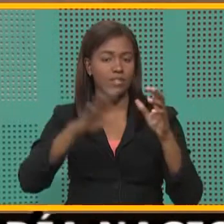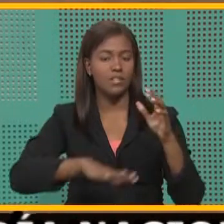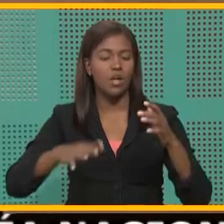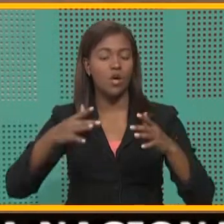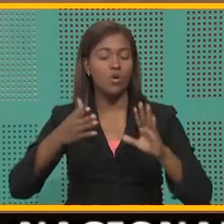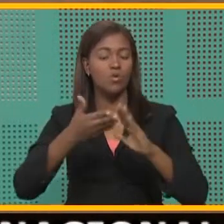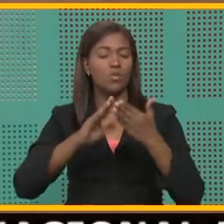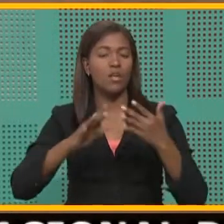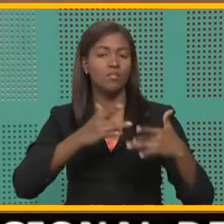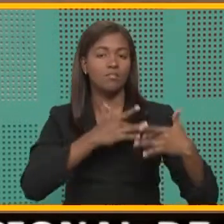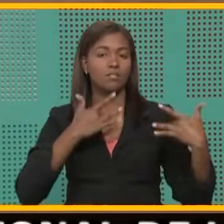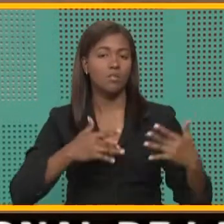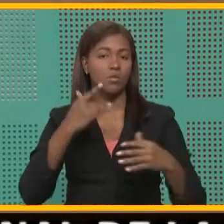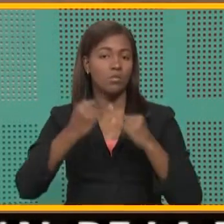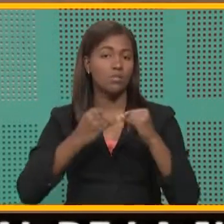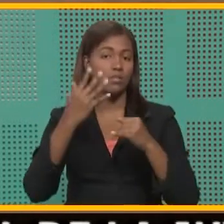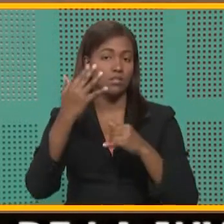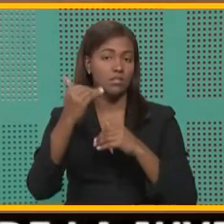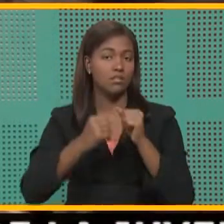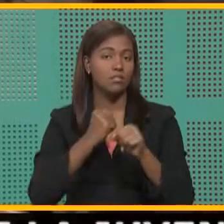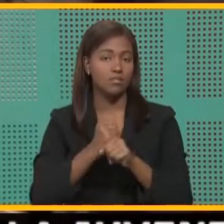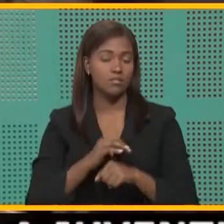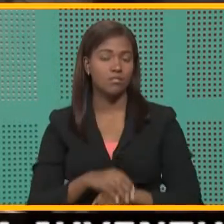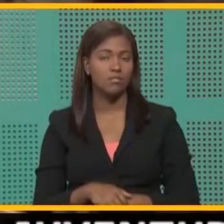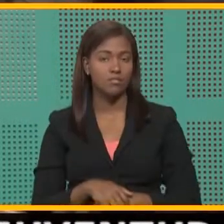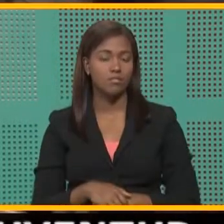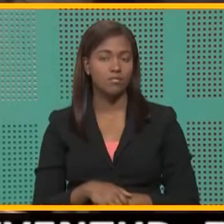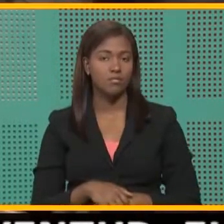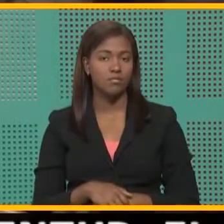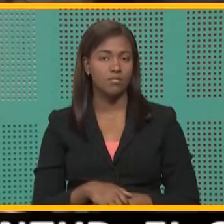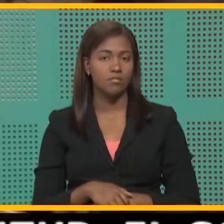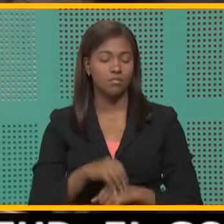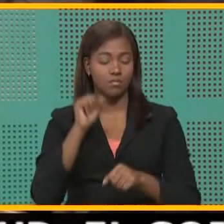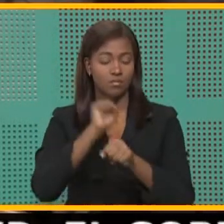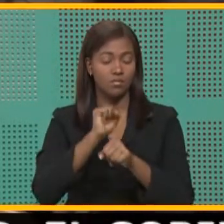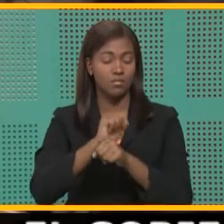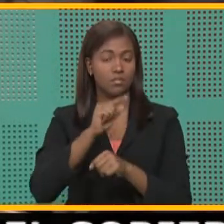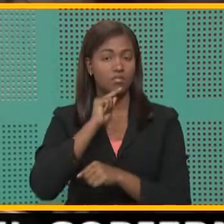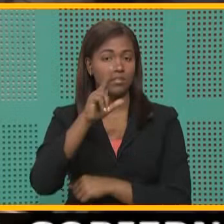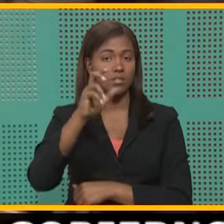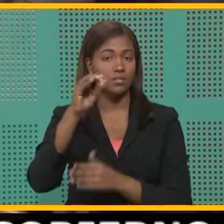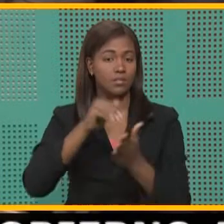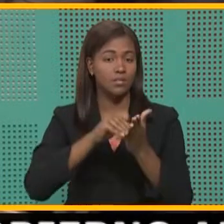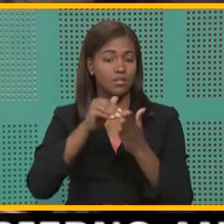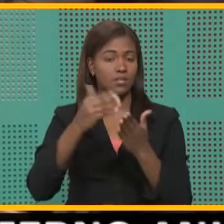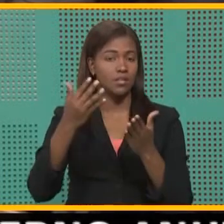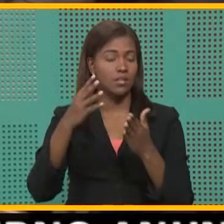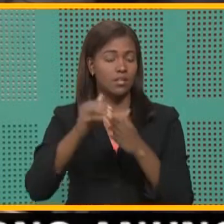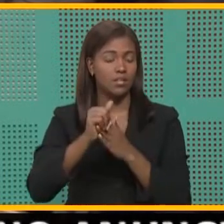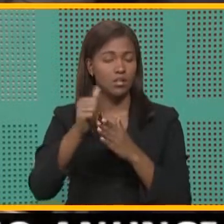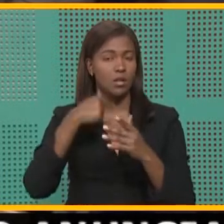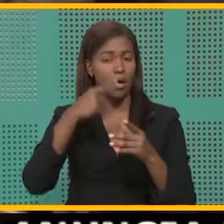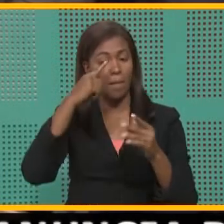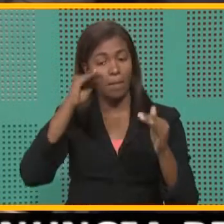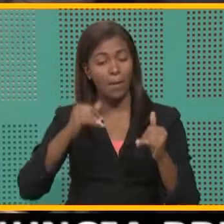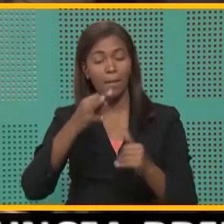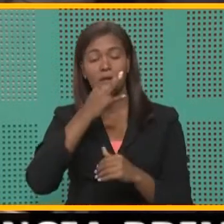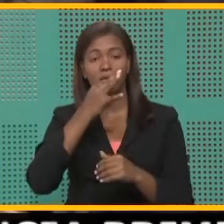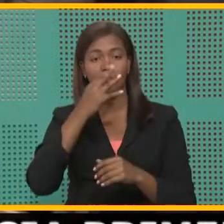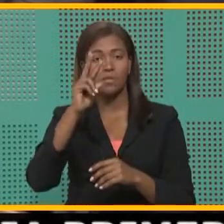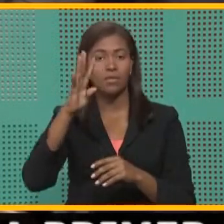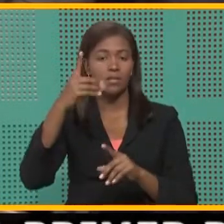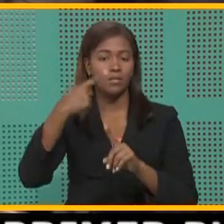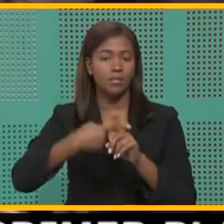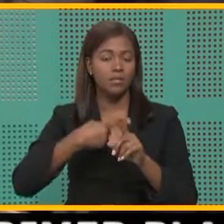los últimos 15 años. La inversión son 130 millones de dólares y se espera que en los próximos 24 meses